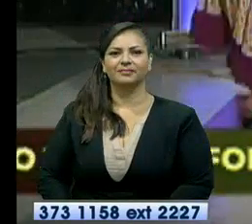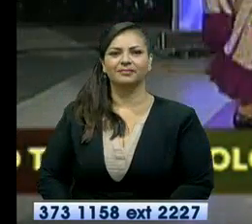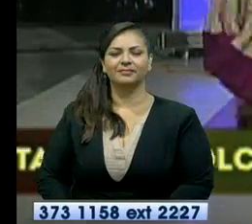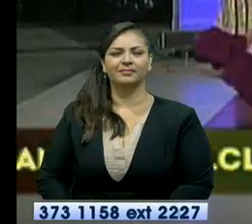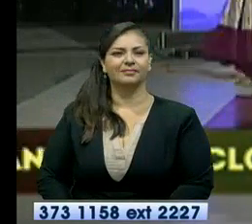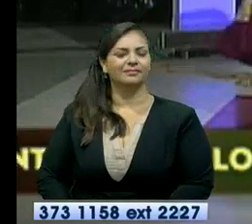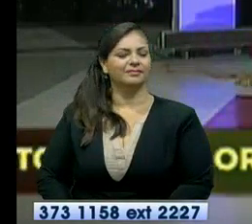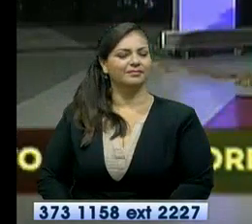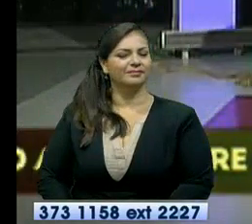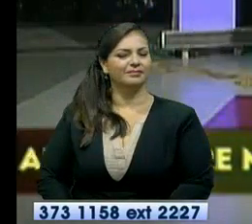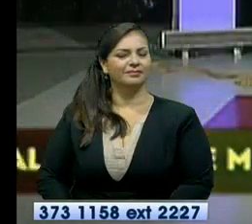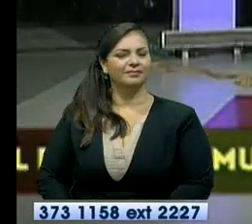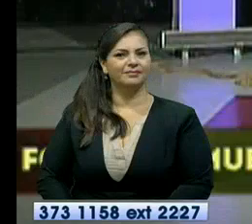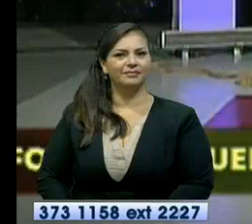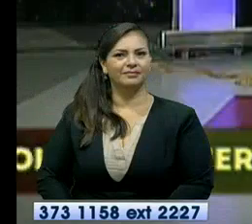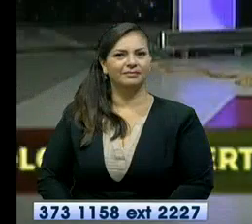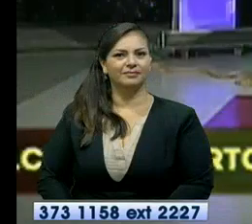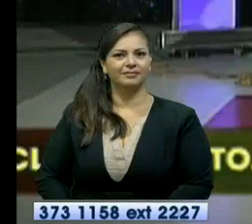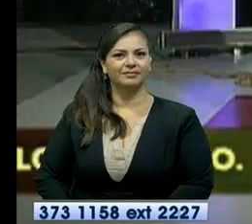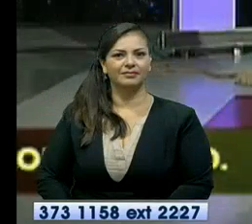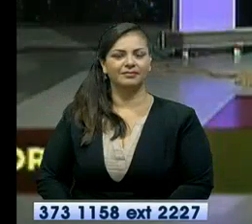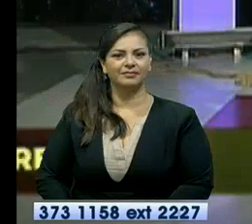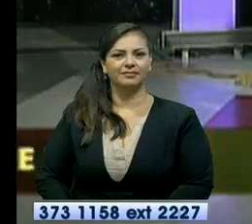para todos